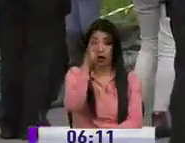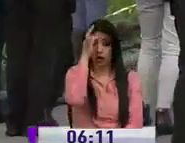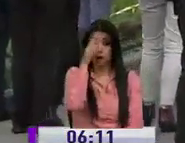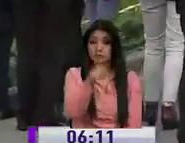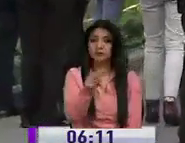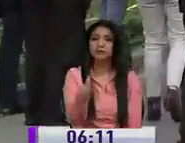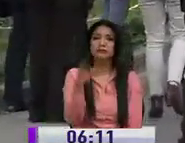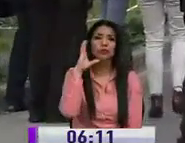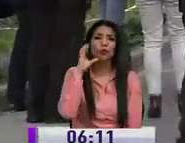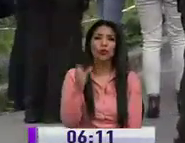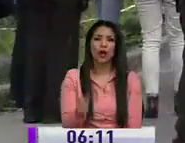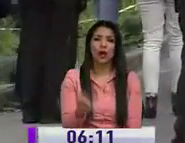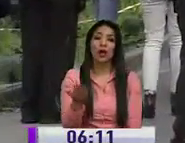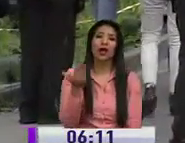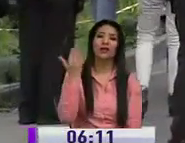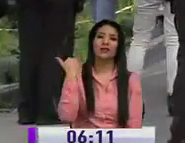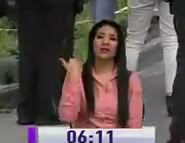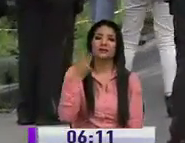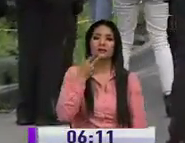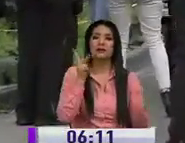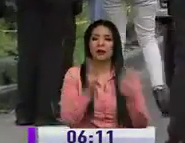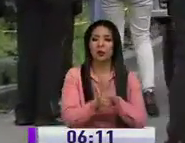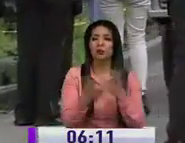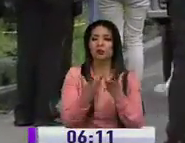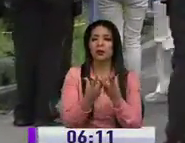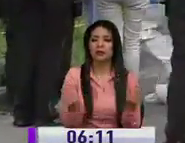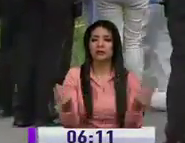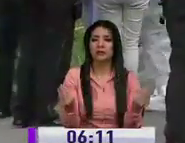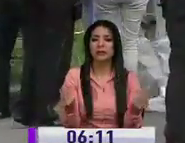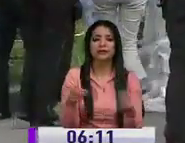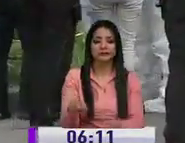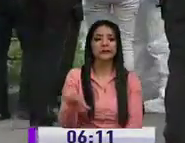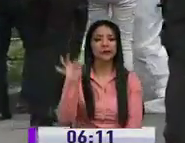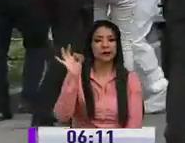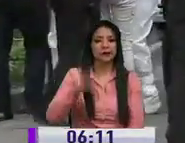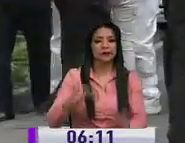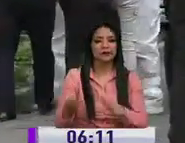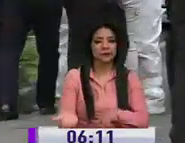que estaba desaparecido. Informó desde la ciudad de Cuenca, Francisco Ramírez.